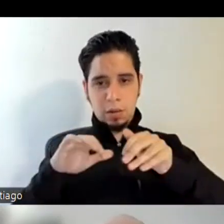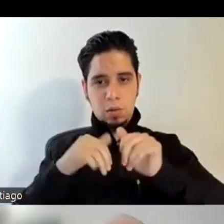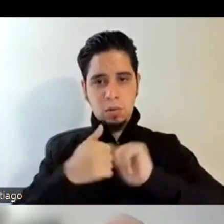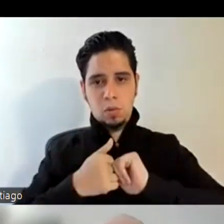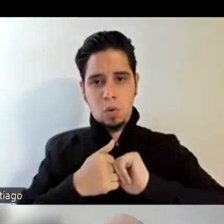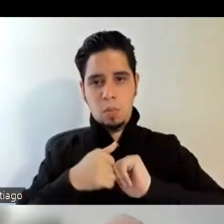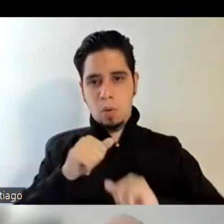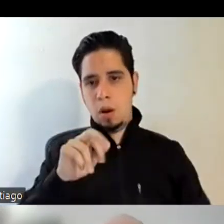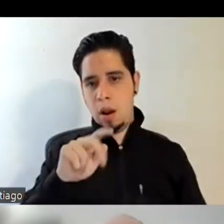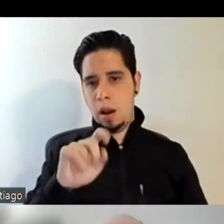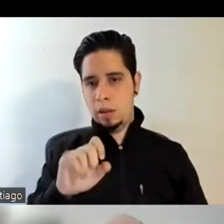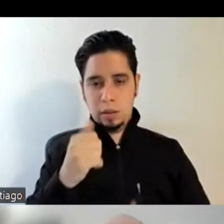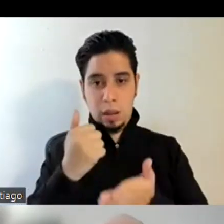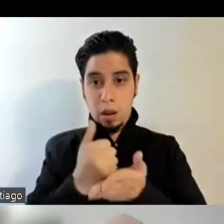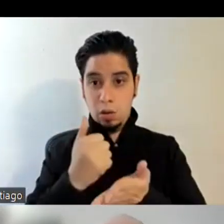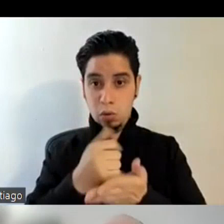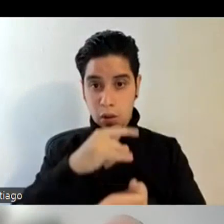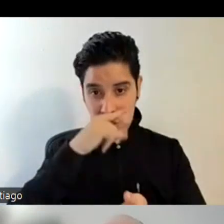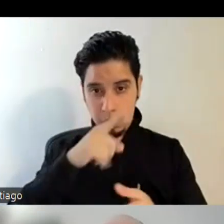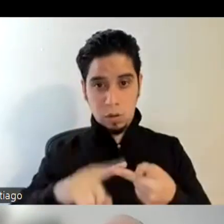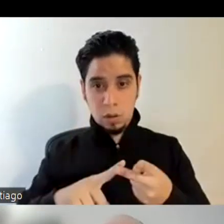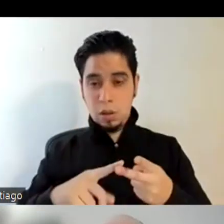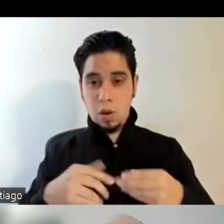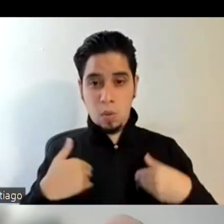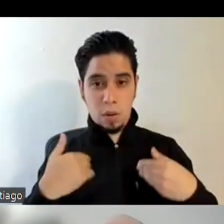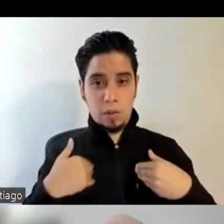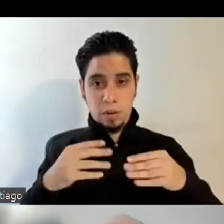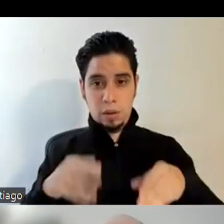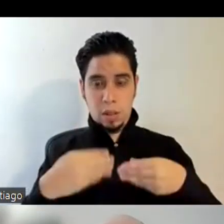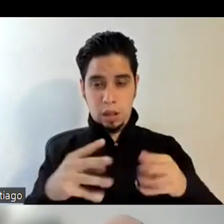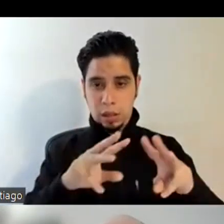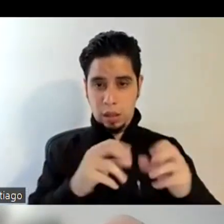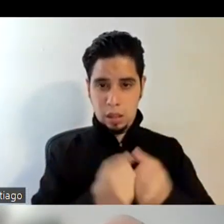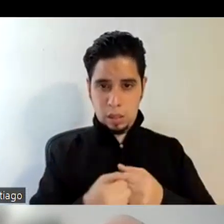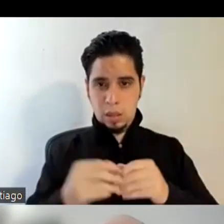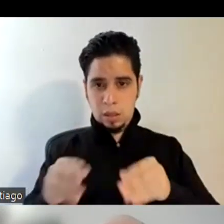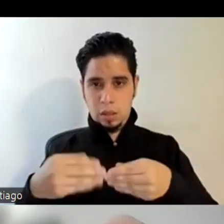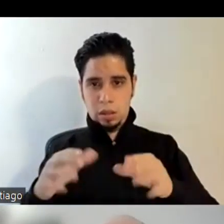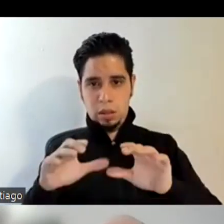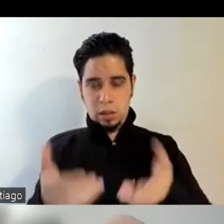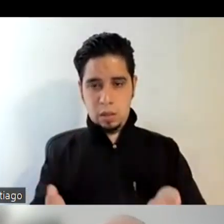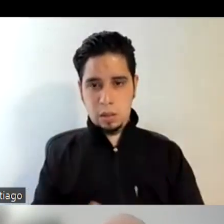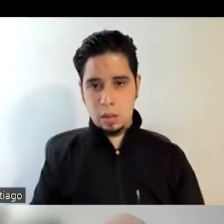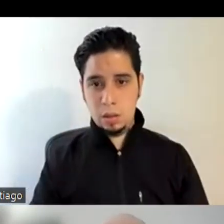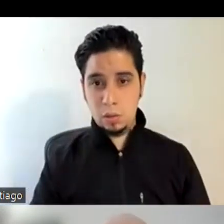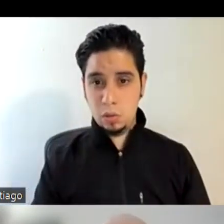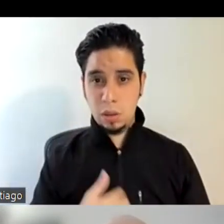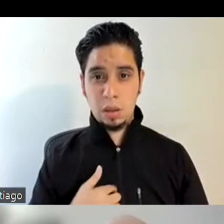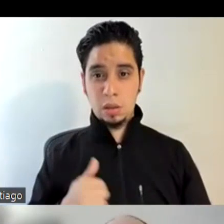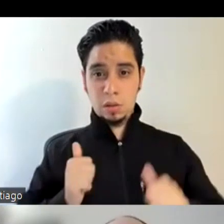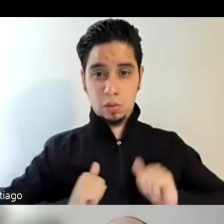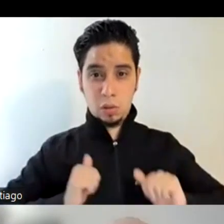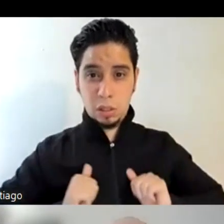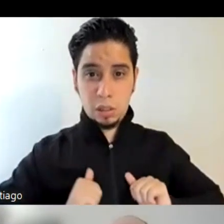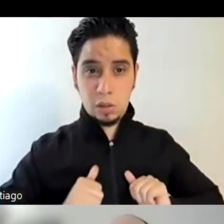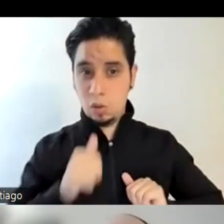arte ayuda a los niños o a los jóvenes y dar talleres y dar clases. Pero es que, señores, yo soy artista, yo no soy trabajadora